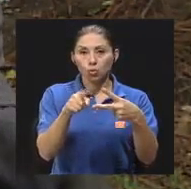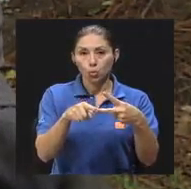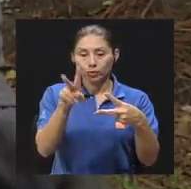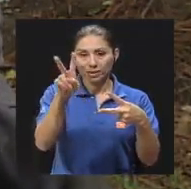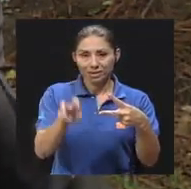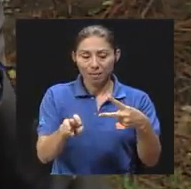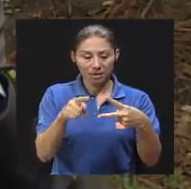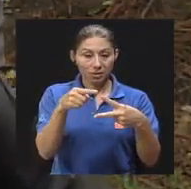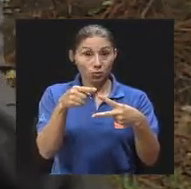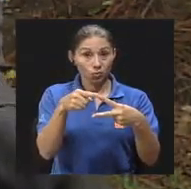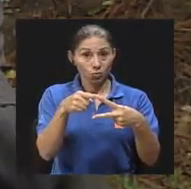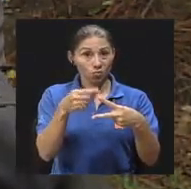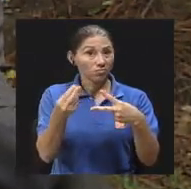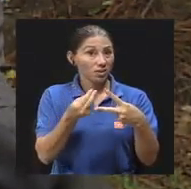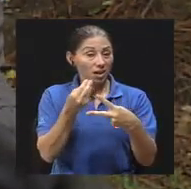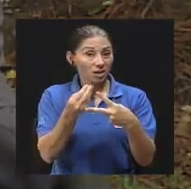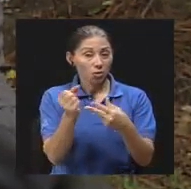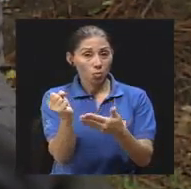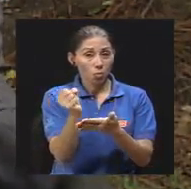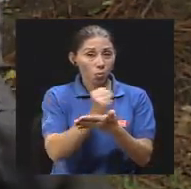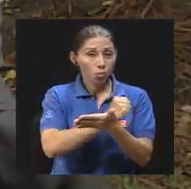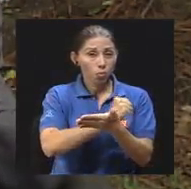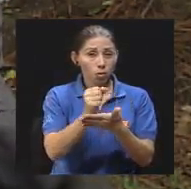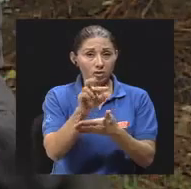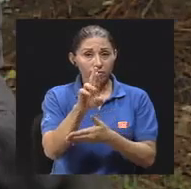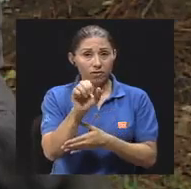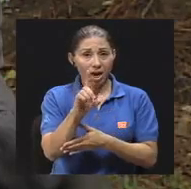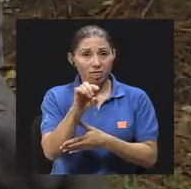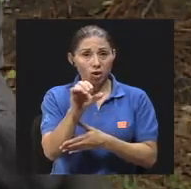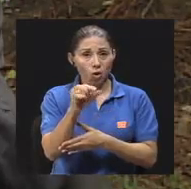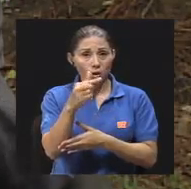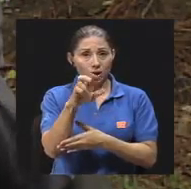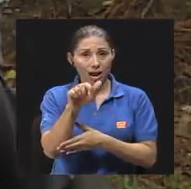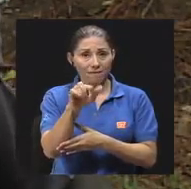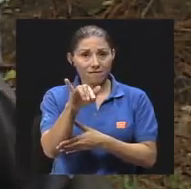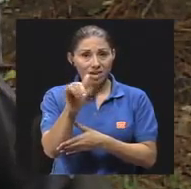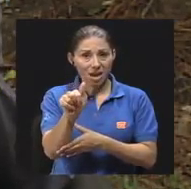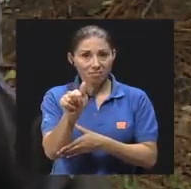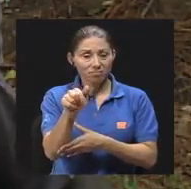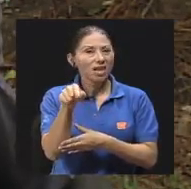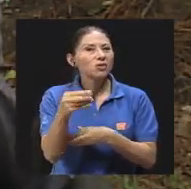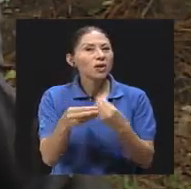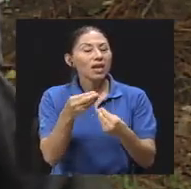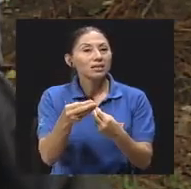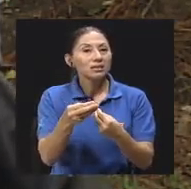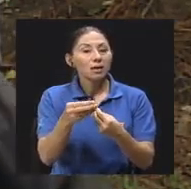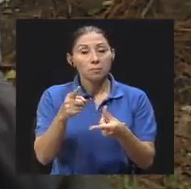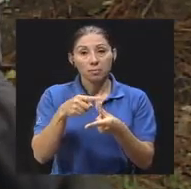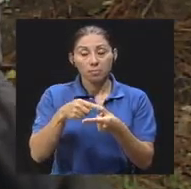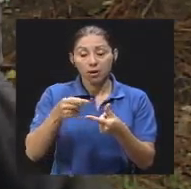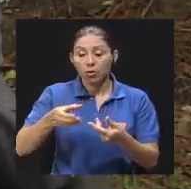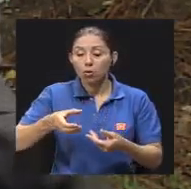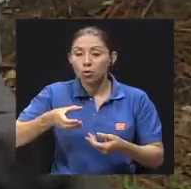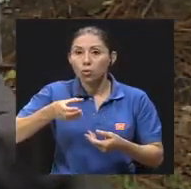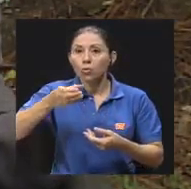para esto. Uno es una radiografía, que es tomando un líquido, que se llama serie